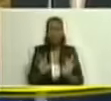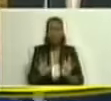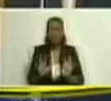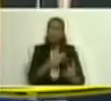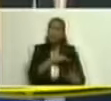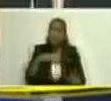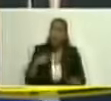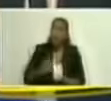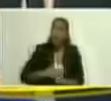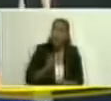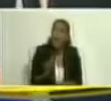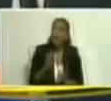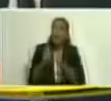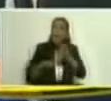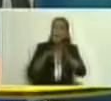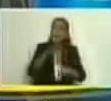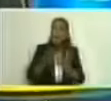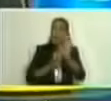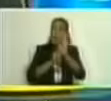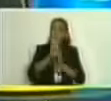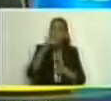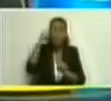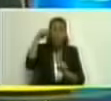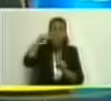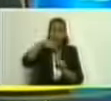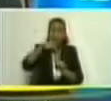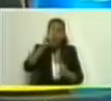Nosotros queremos avanzar con un enfoque